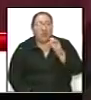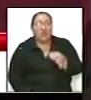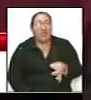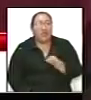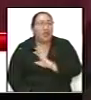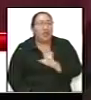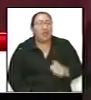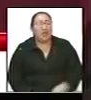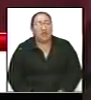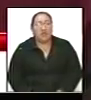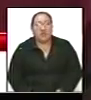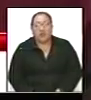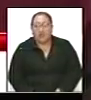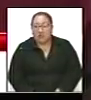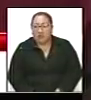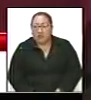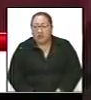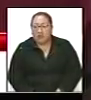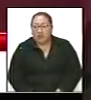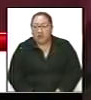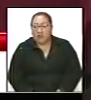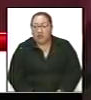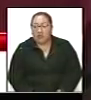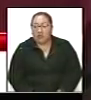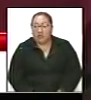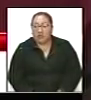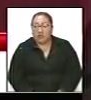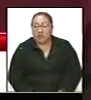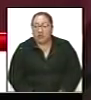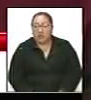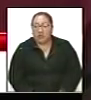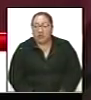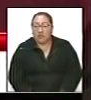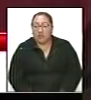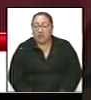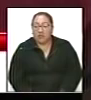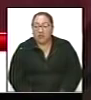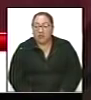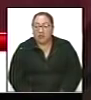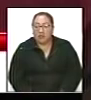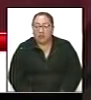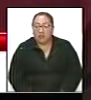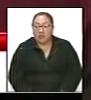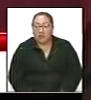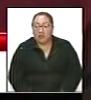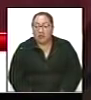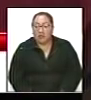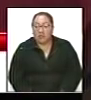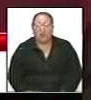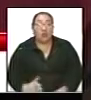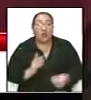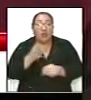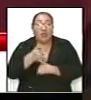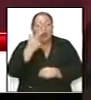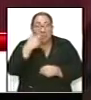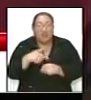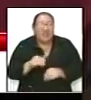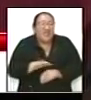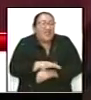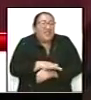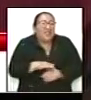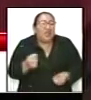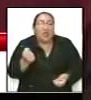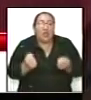gota, señor presidente, de combustible a la Región Militar Sur. Es decir, ningún vehículo